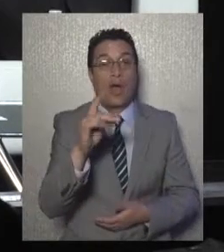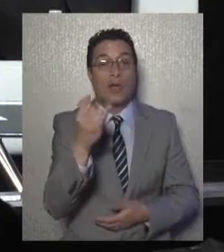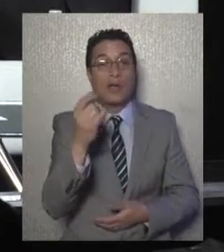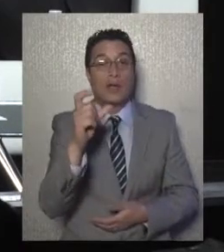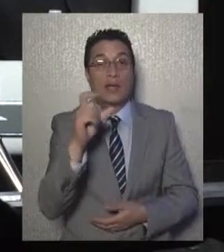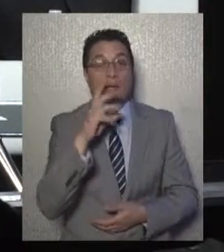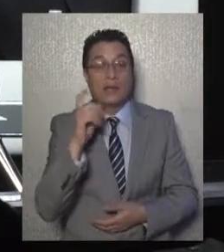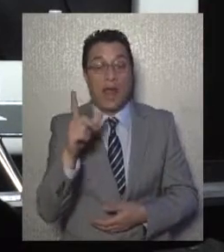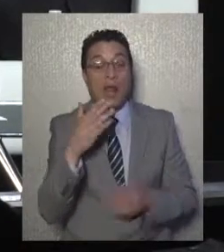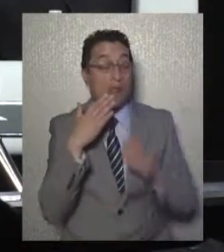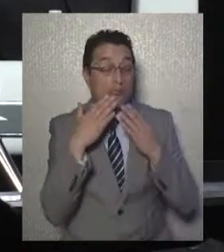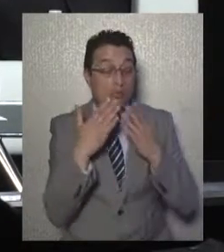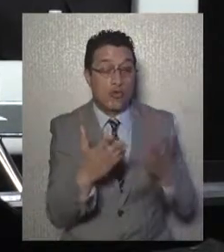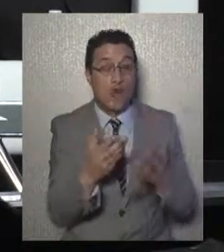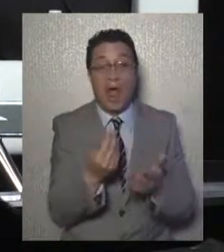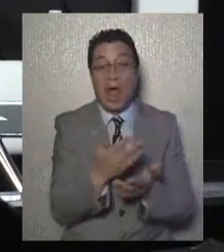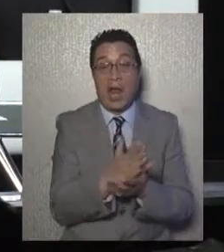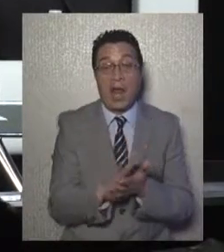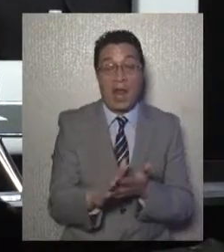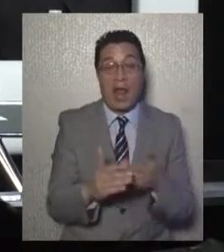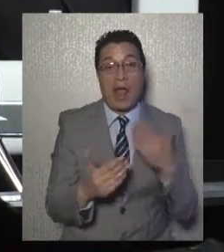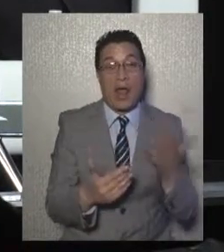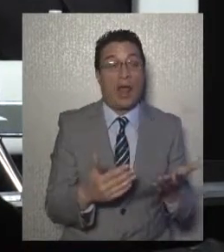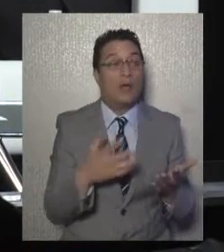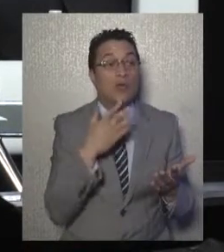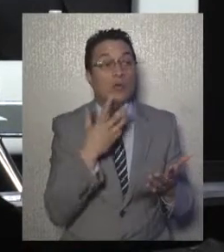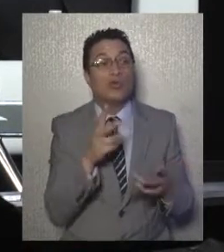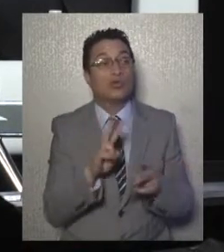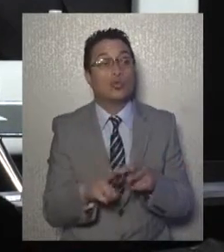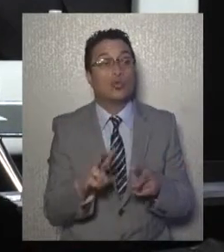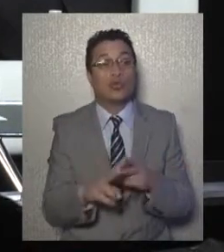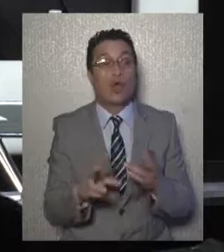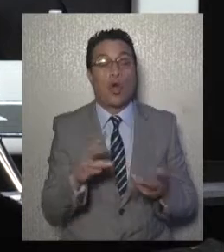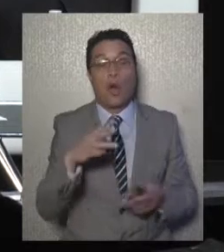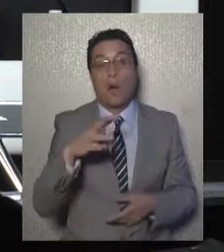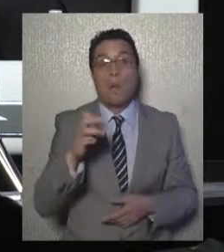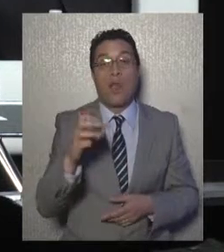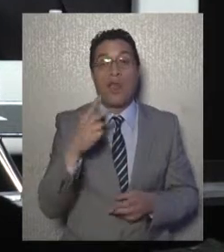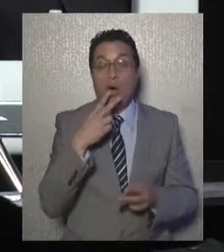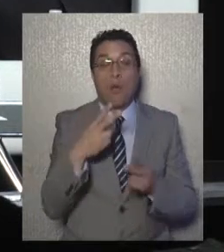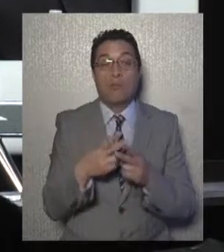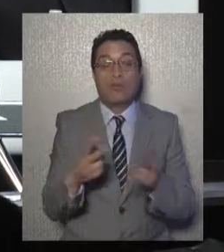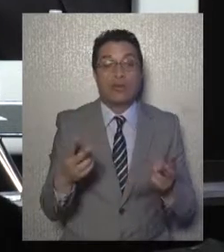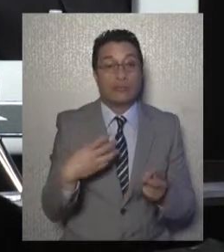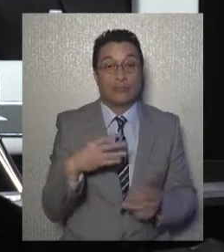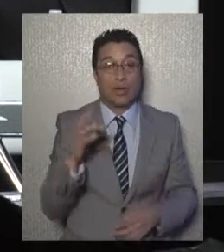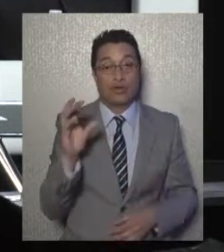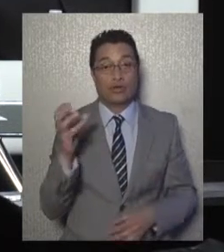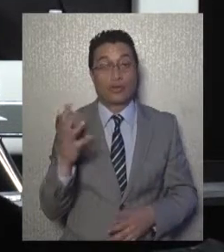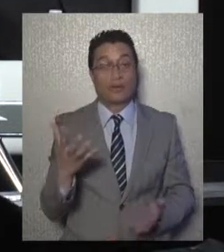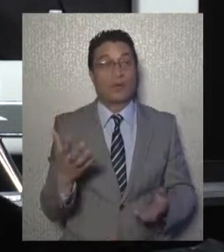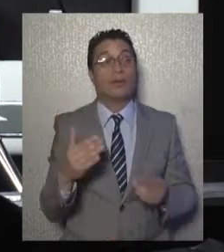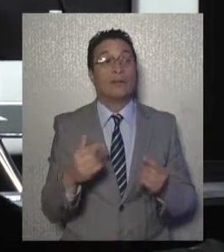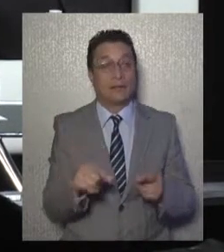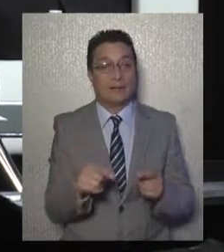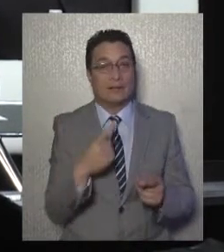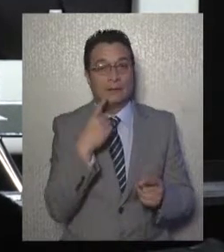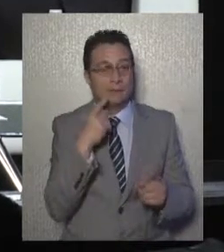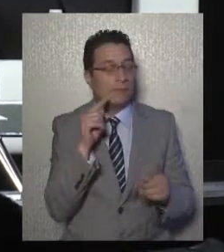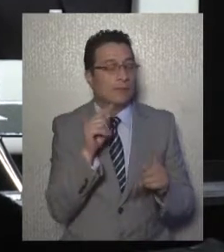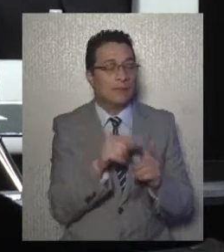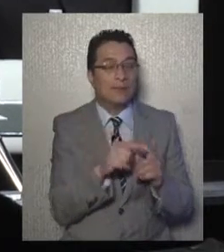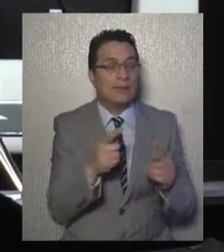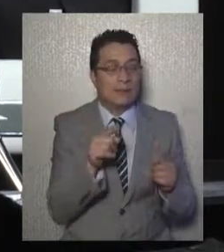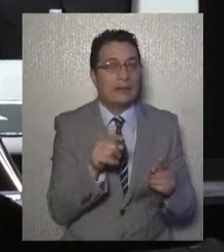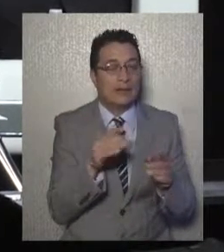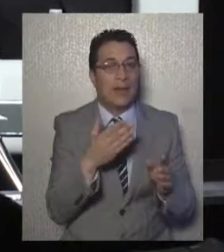pago? ¿Serán regalados? ¿El modelo de venta de suscripciones? ¿El modelo de publicidad? Y uno no sabe, entonces tampoco está tan claro eso. Y eso también,